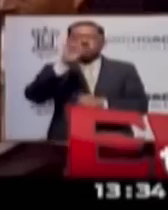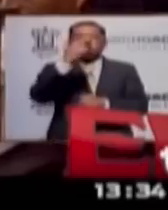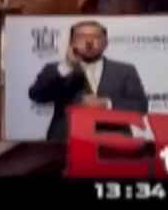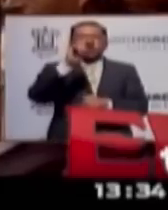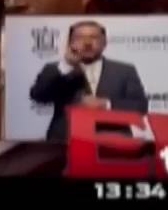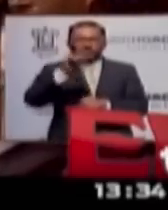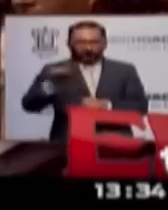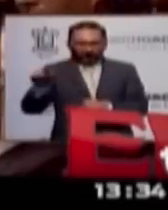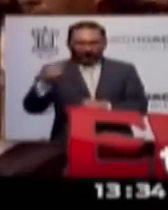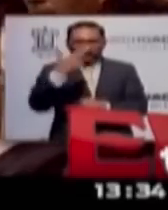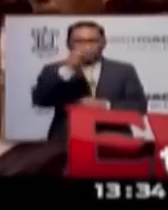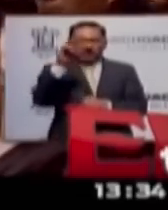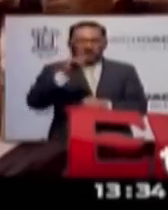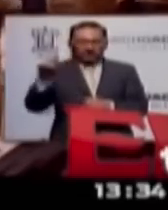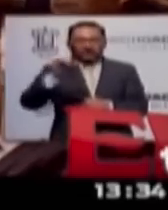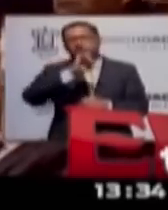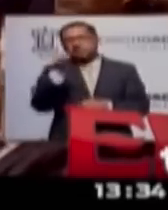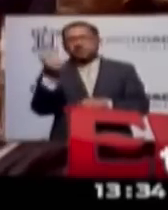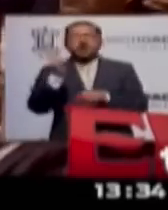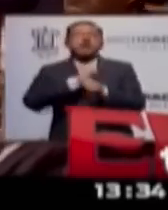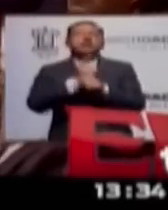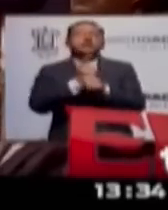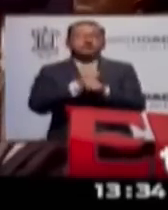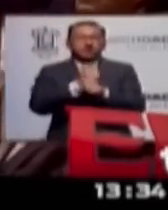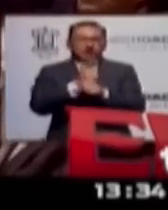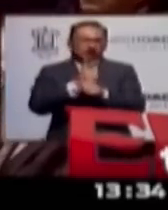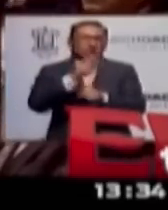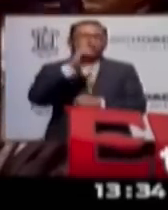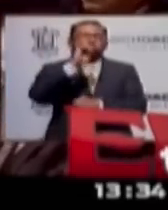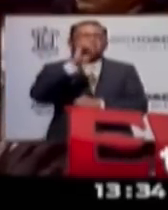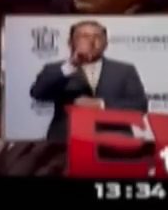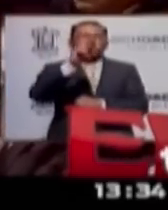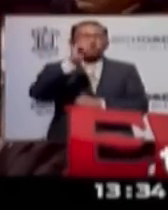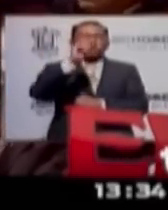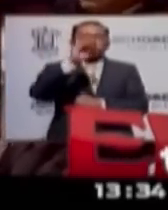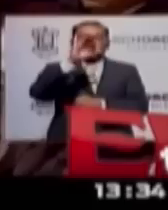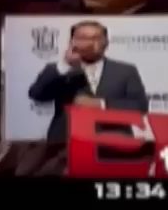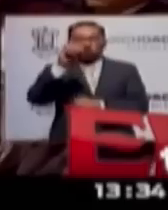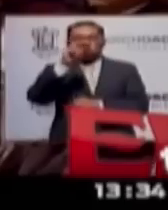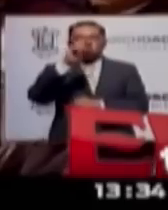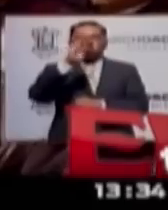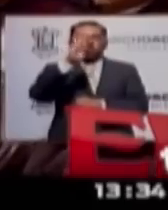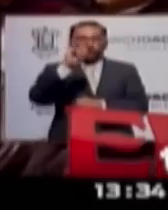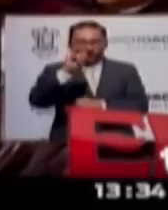Hernández, al licenciado Víctor Manuel Tinoco Rubín,